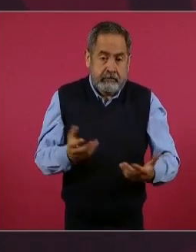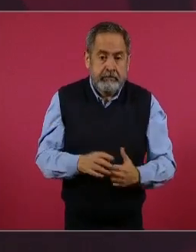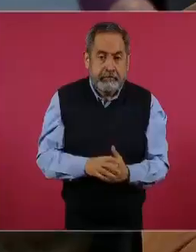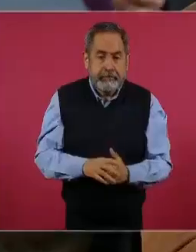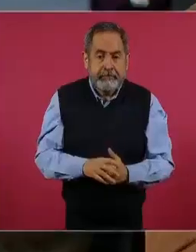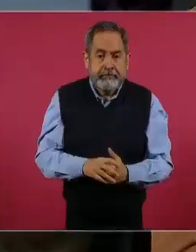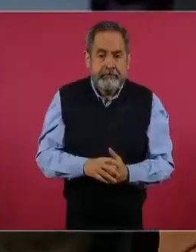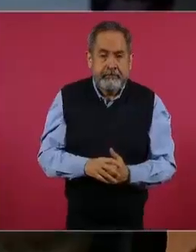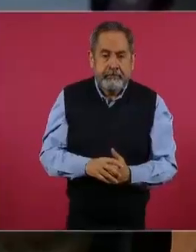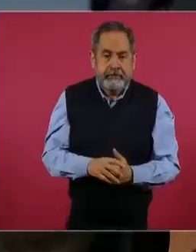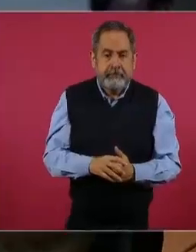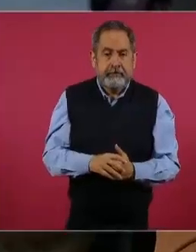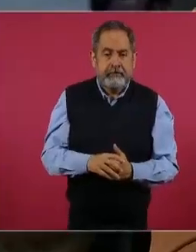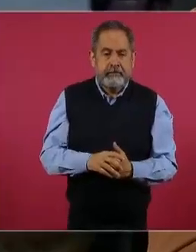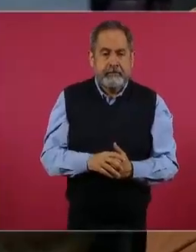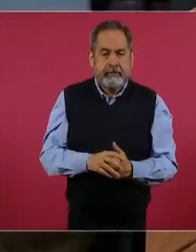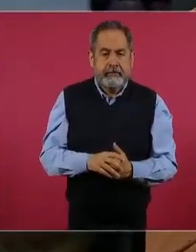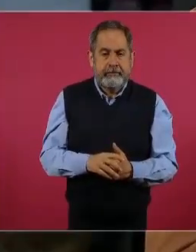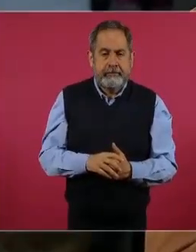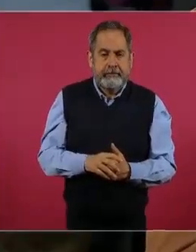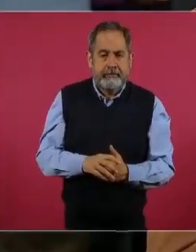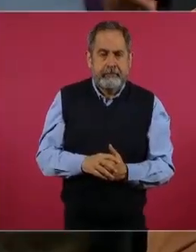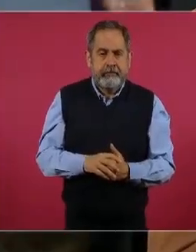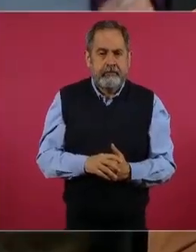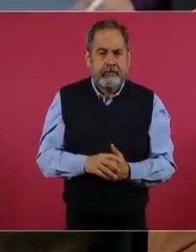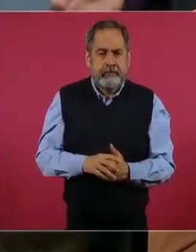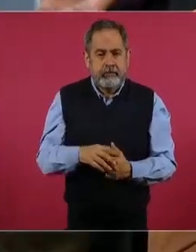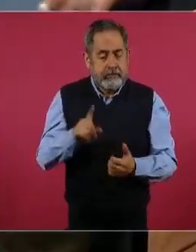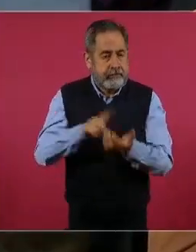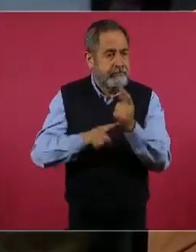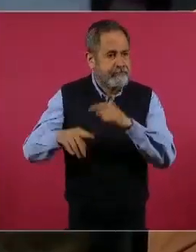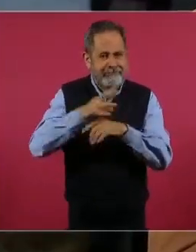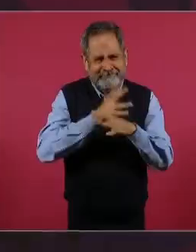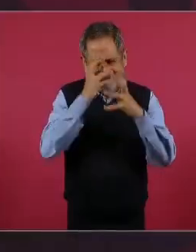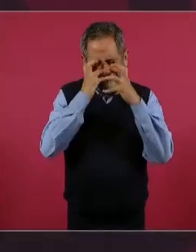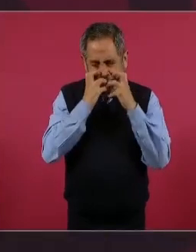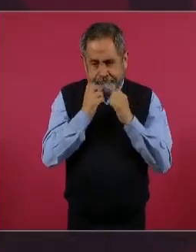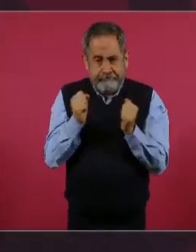y además miedo,